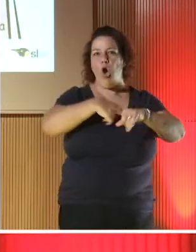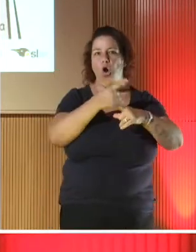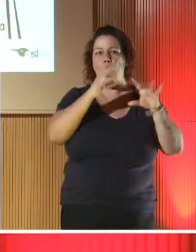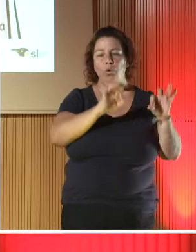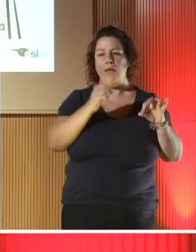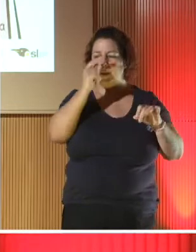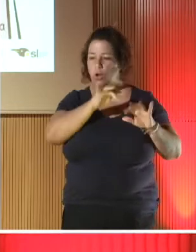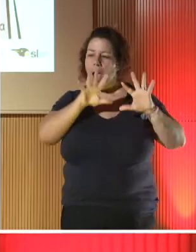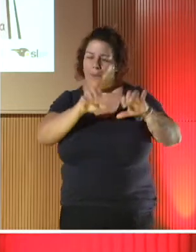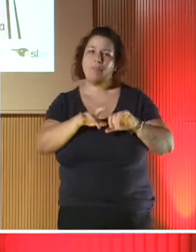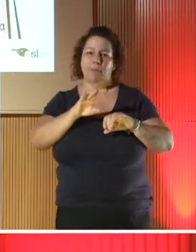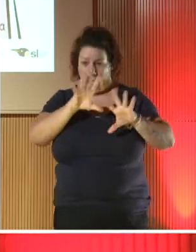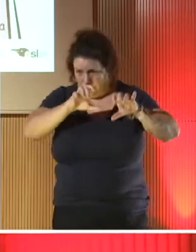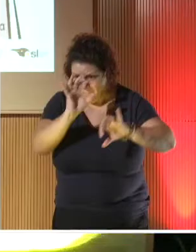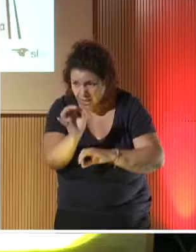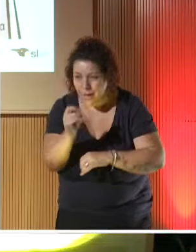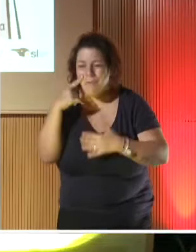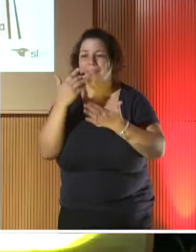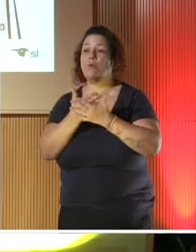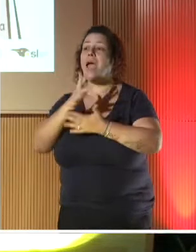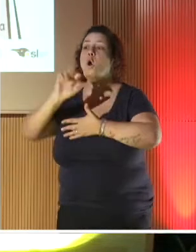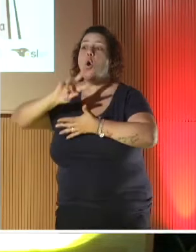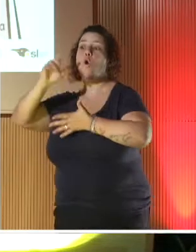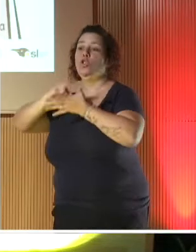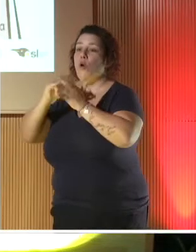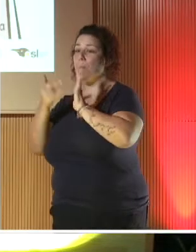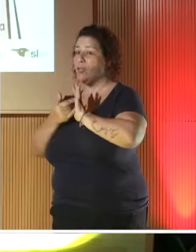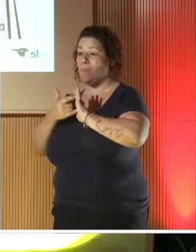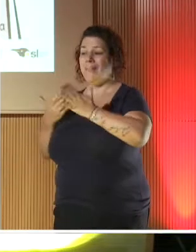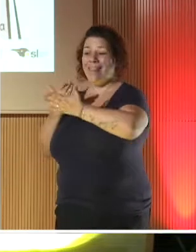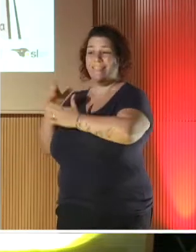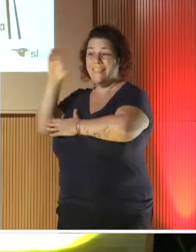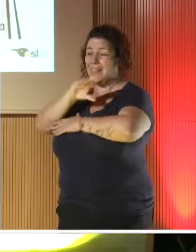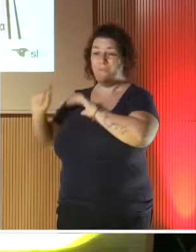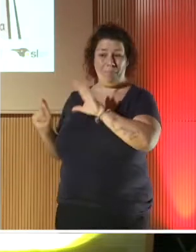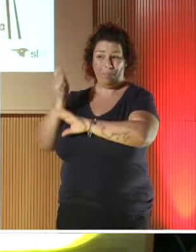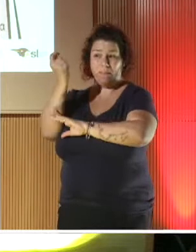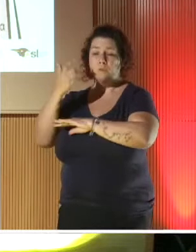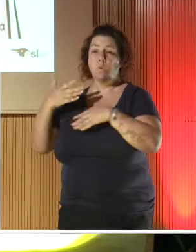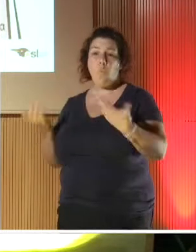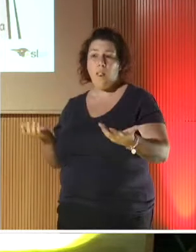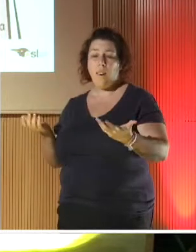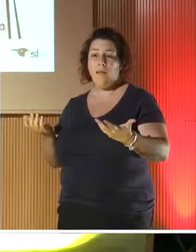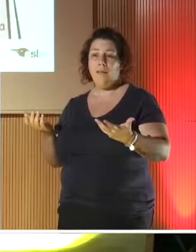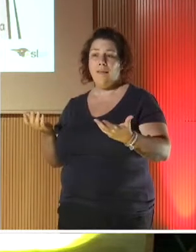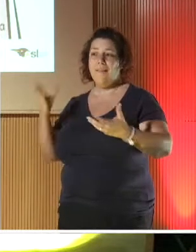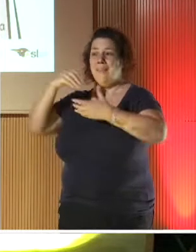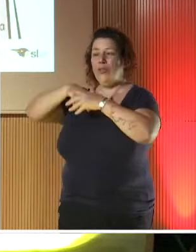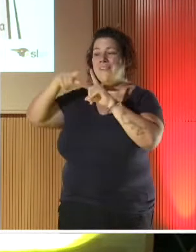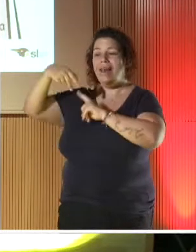aprenden y lo hacen. Pero se ha demostrado que hay un método que es el que más evidencia científica tiene, que es el que está en la escala